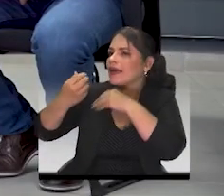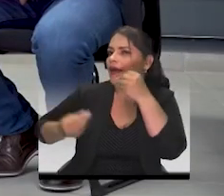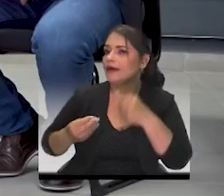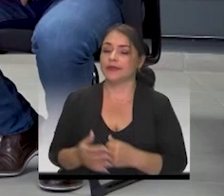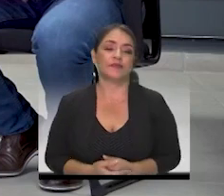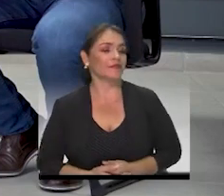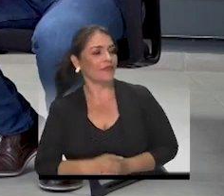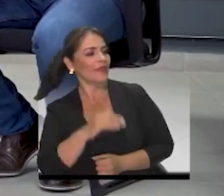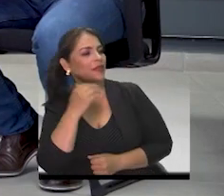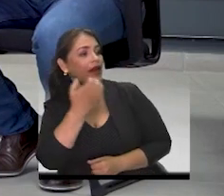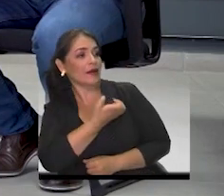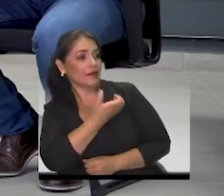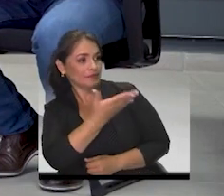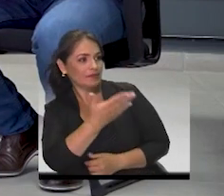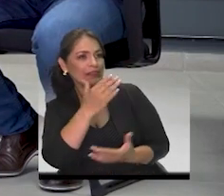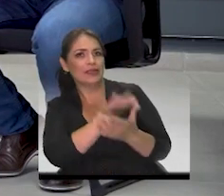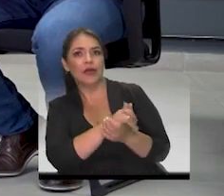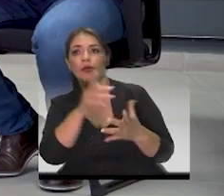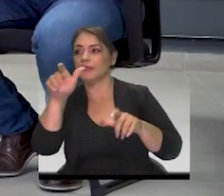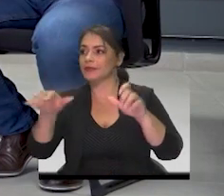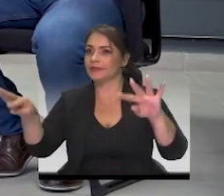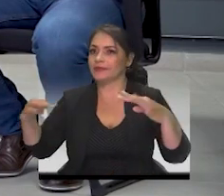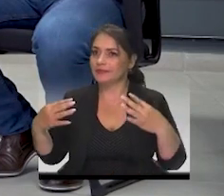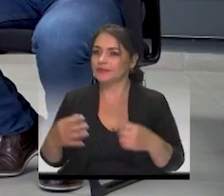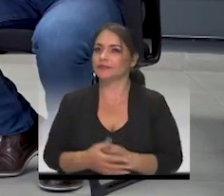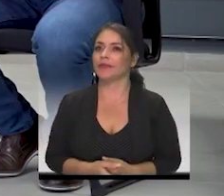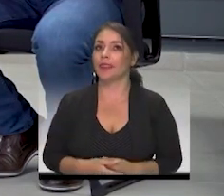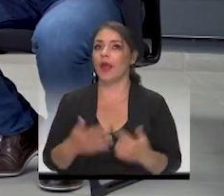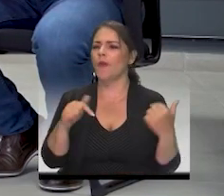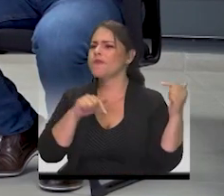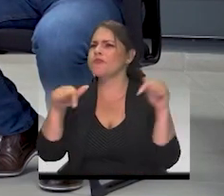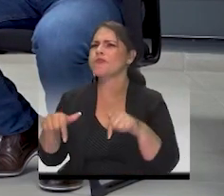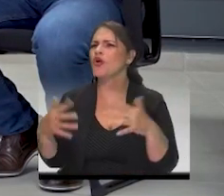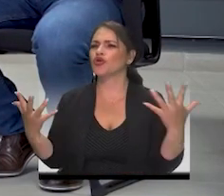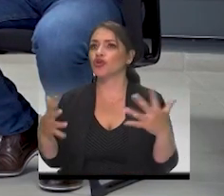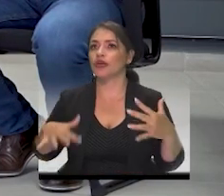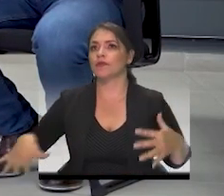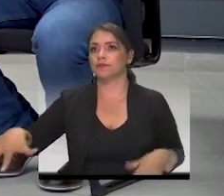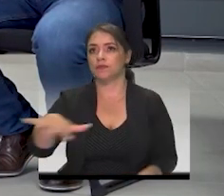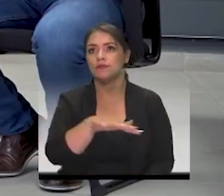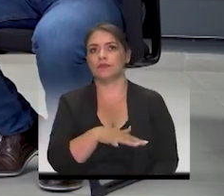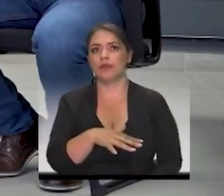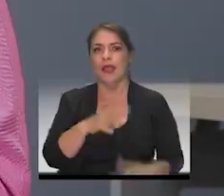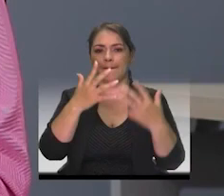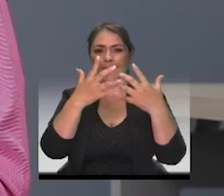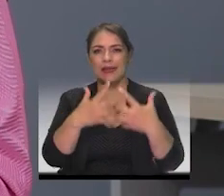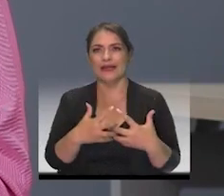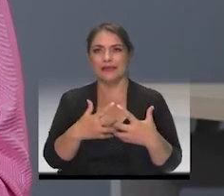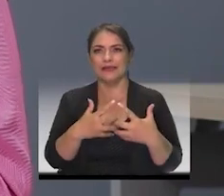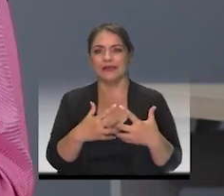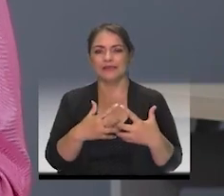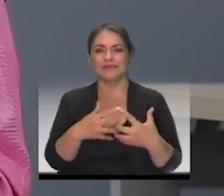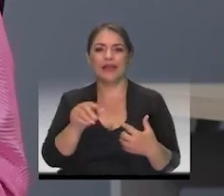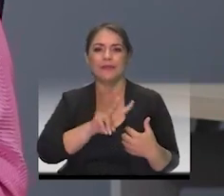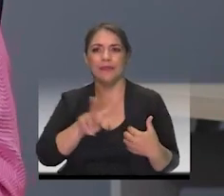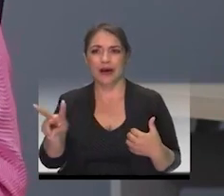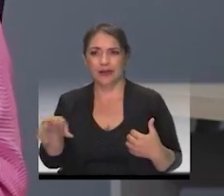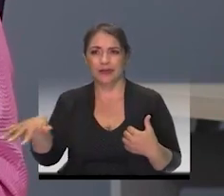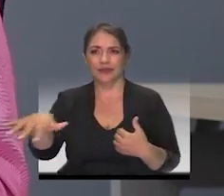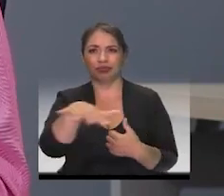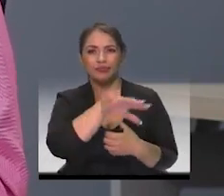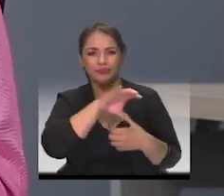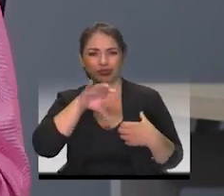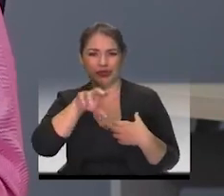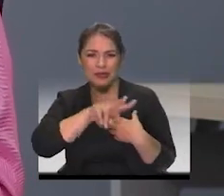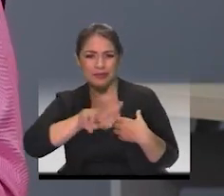Diana, un saludo especial para usted, para todos los televidentes. Hoy estamos en la zona empresarial Ciudadela del Valle y en una